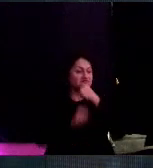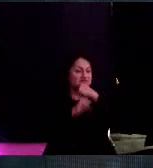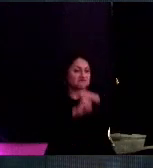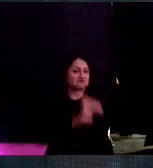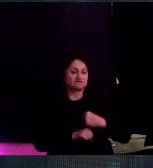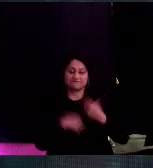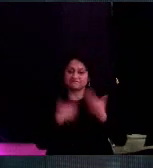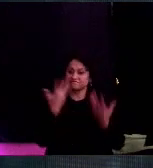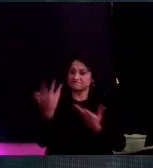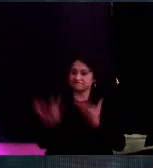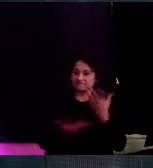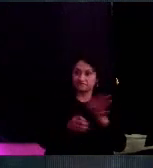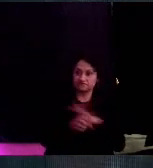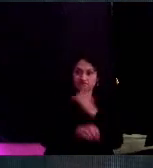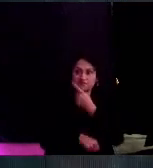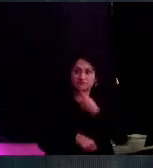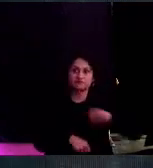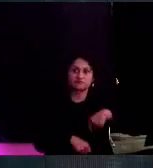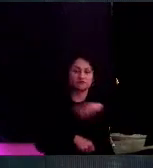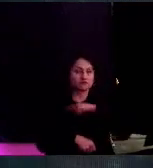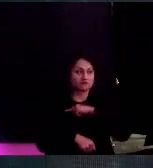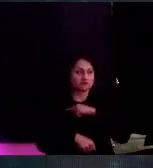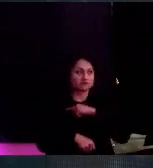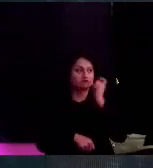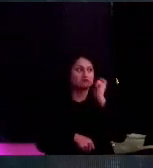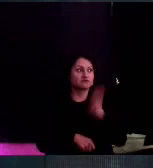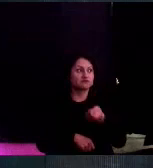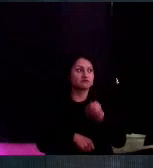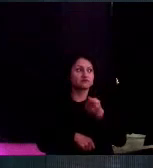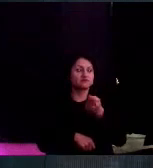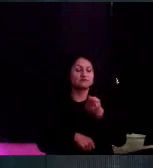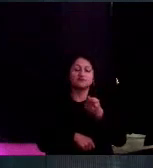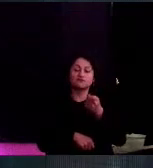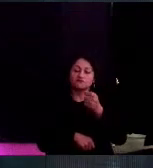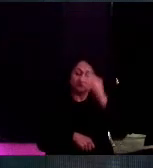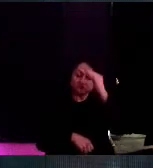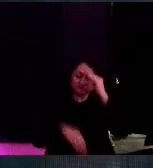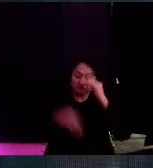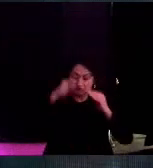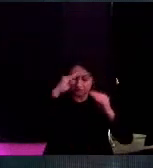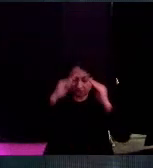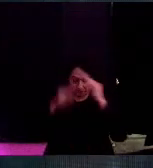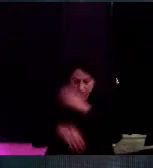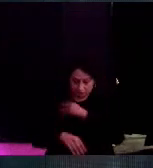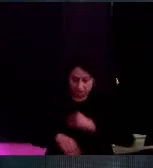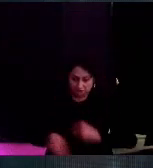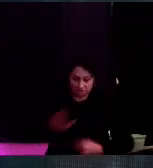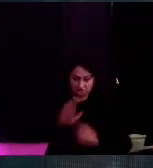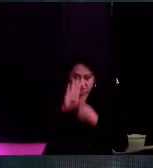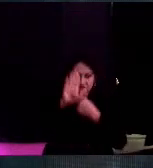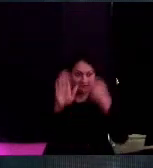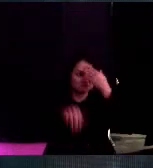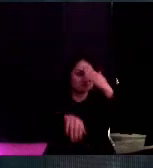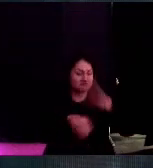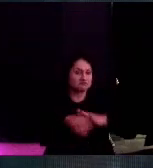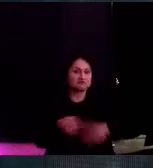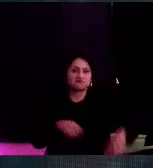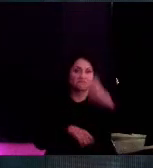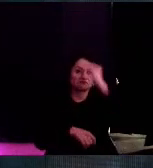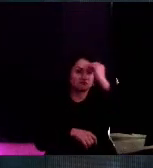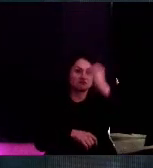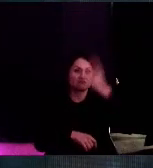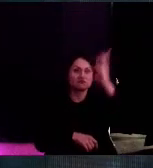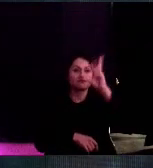nos vemos en la necesidad de reivindicar la memoria de nuestras hijas, ya que en la mayoría de los